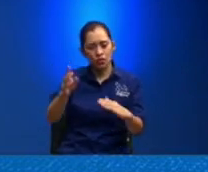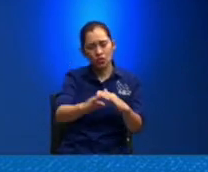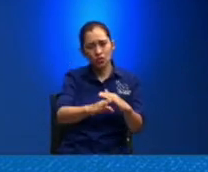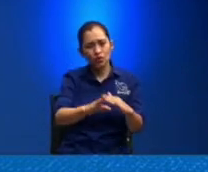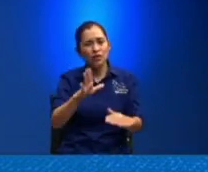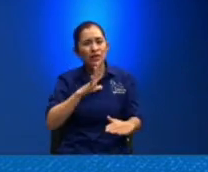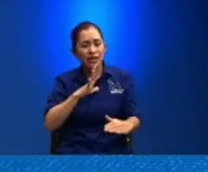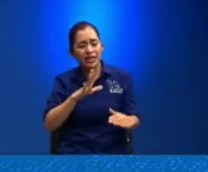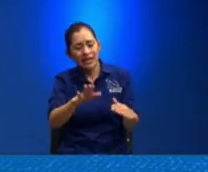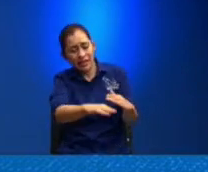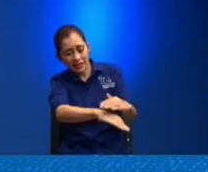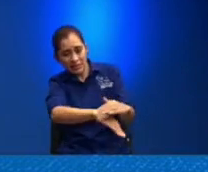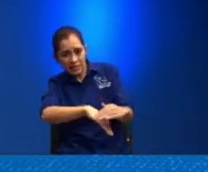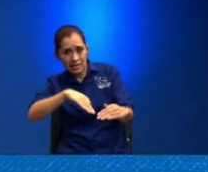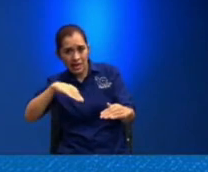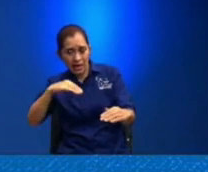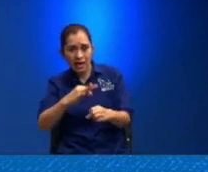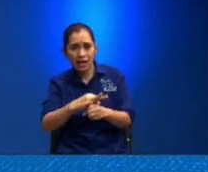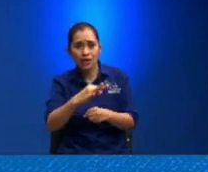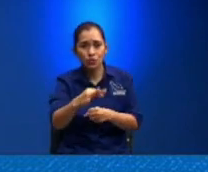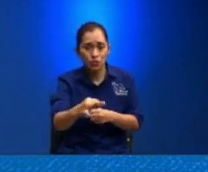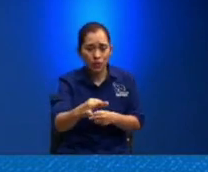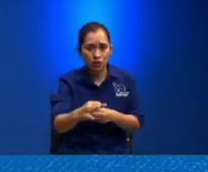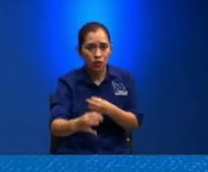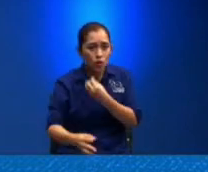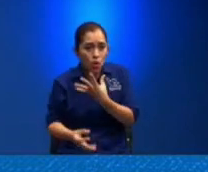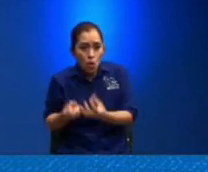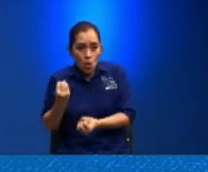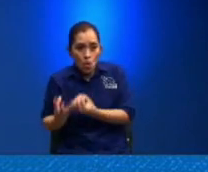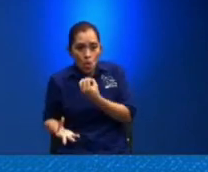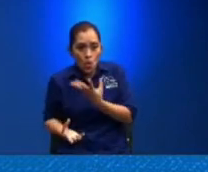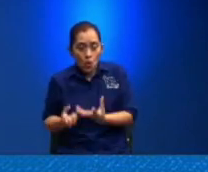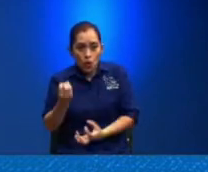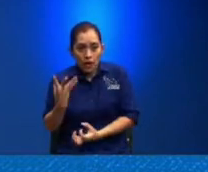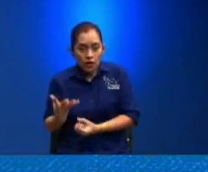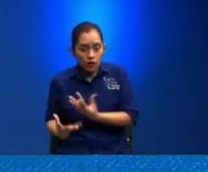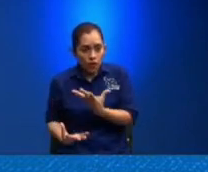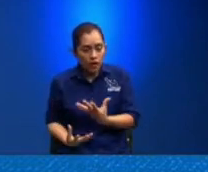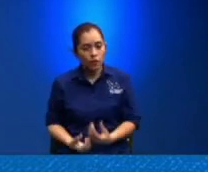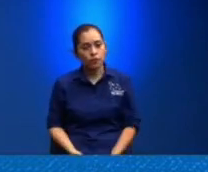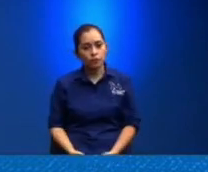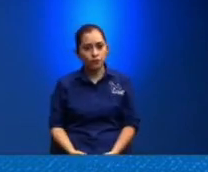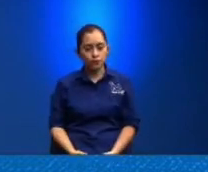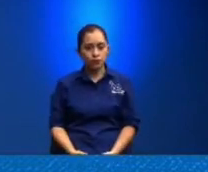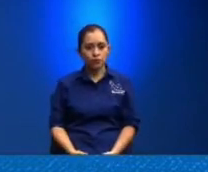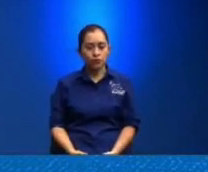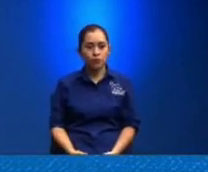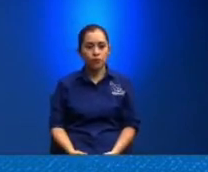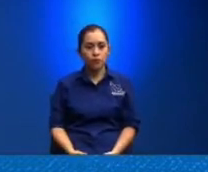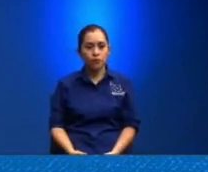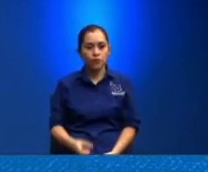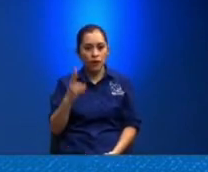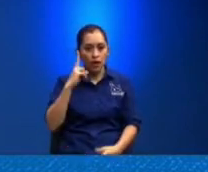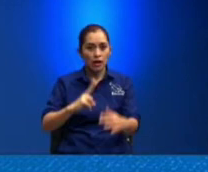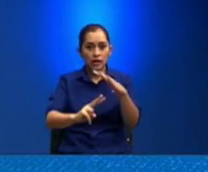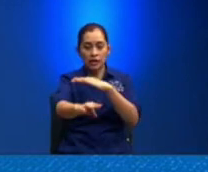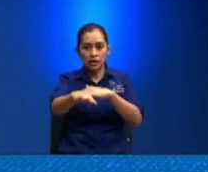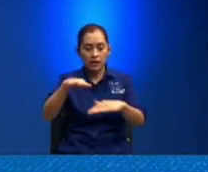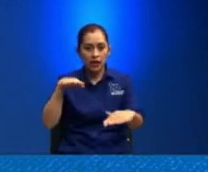en otras palabras que el fuego puede ser un castigo zacarías capítulo 3 me parece